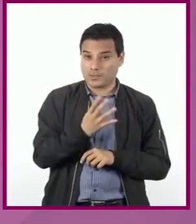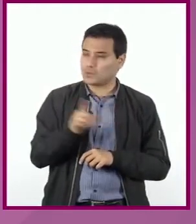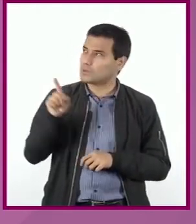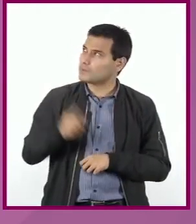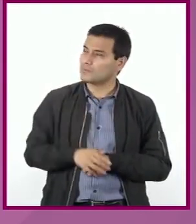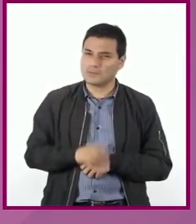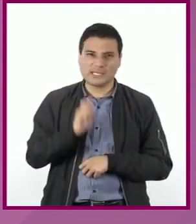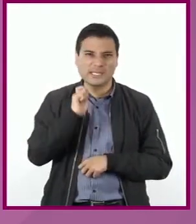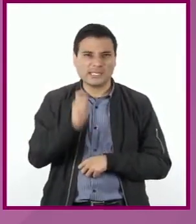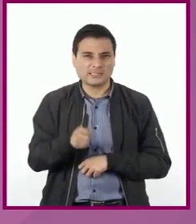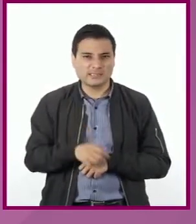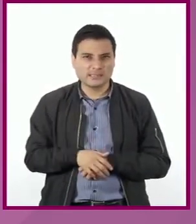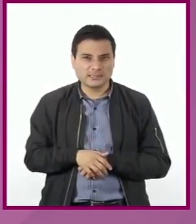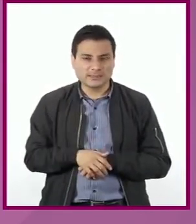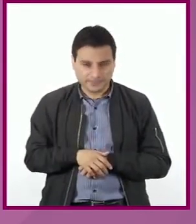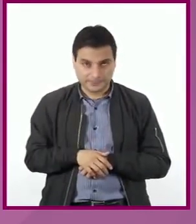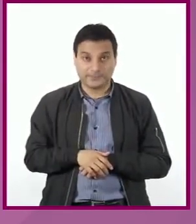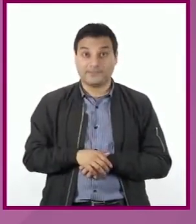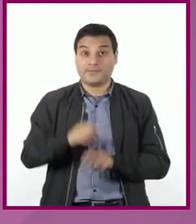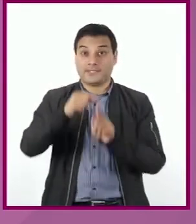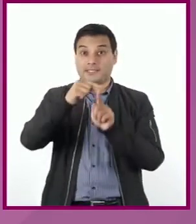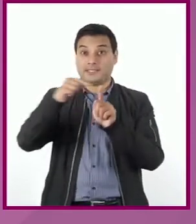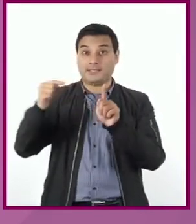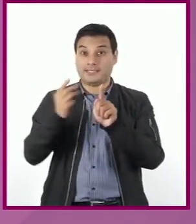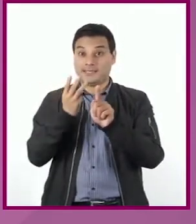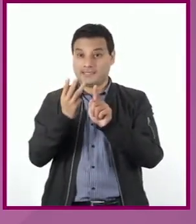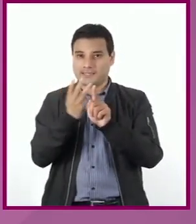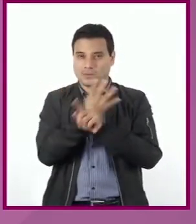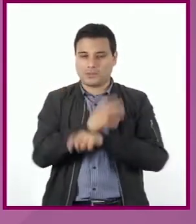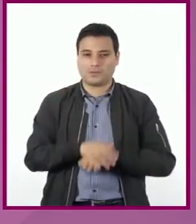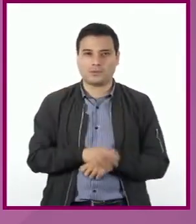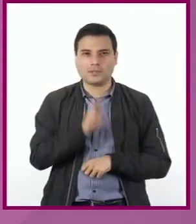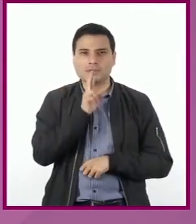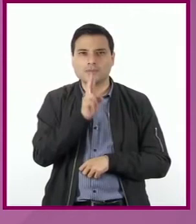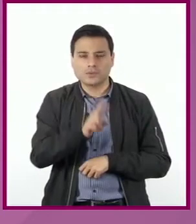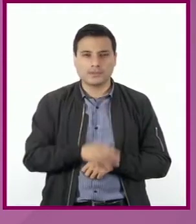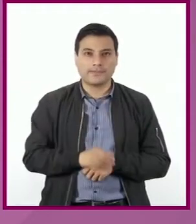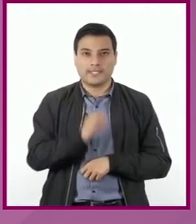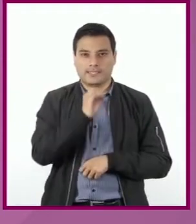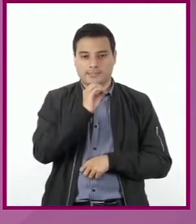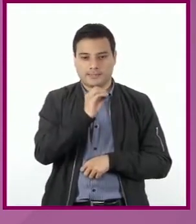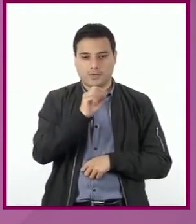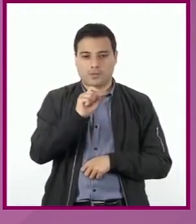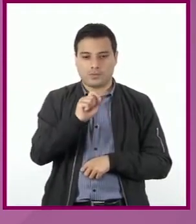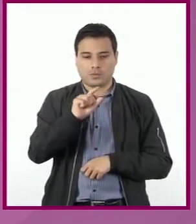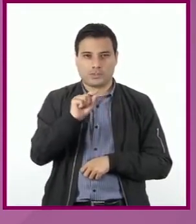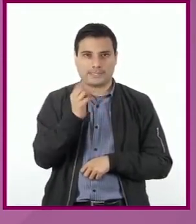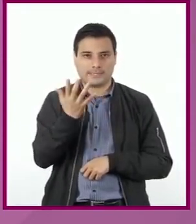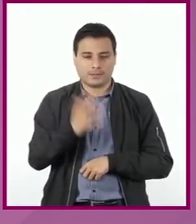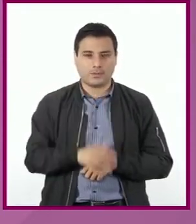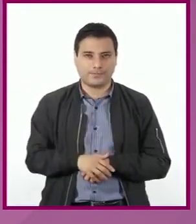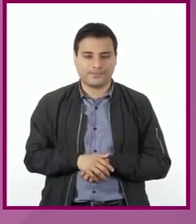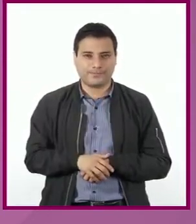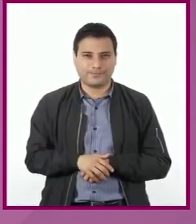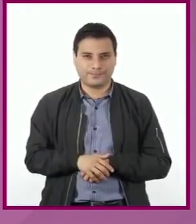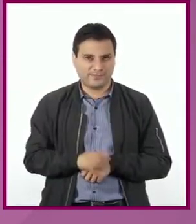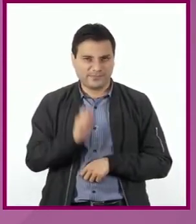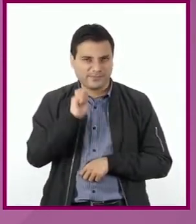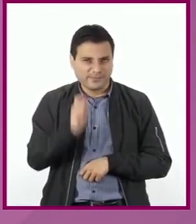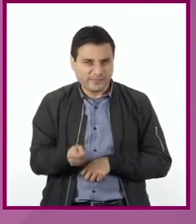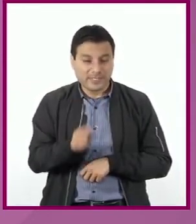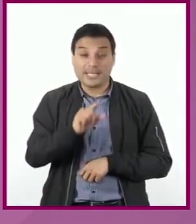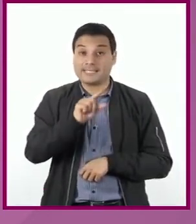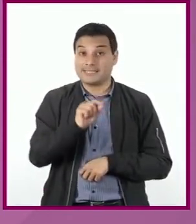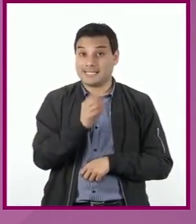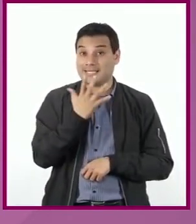a la división 3 entre 4. El resultado es 0.75, lo que se lee como